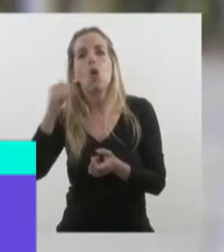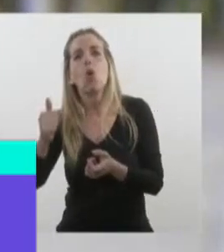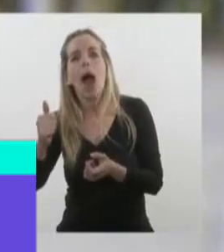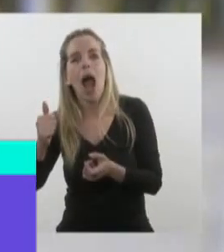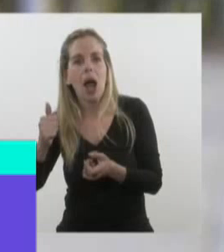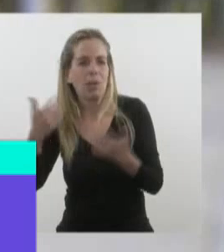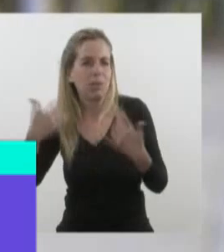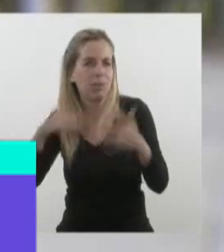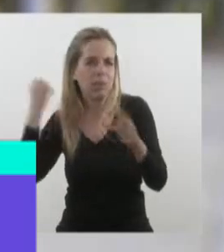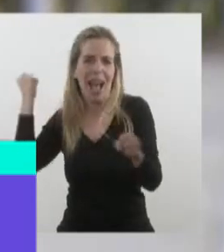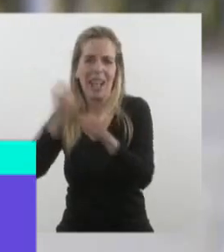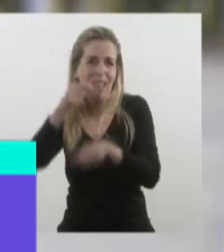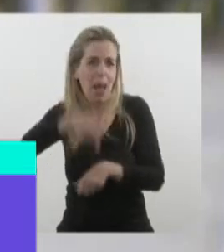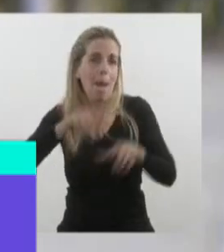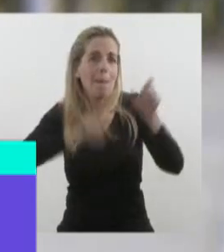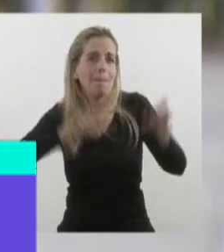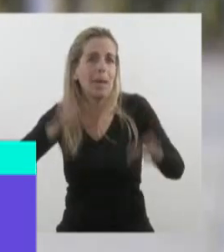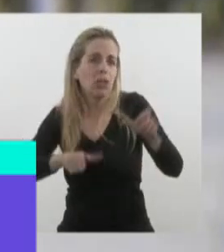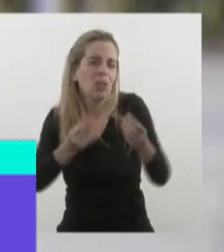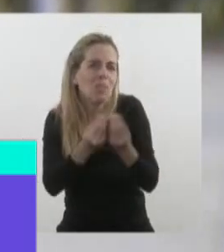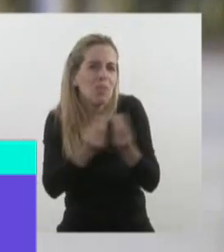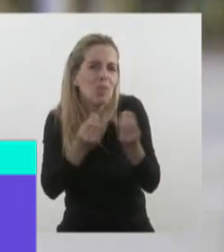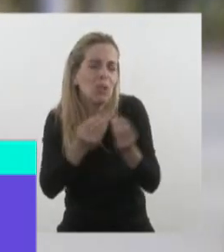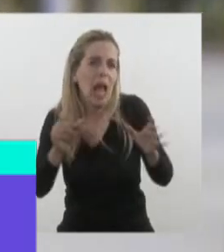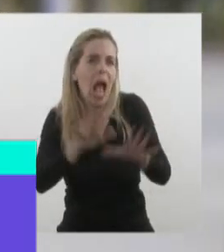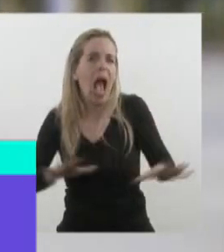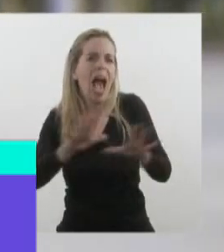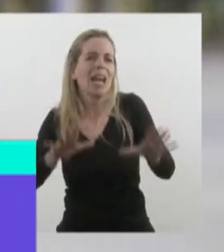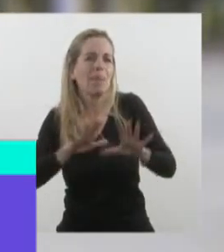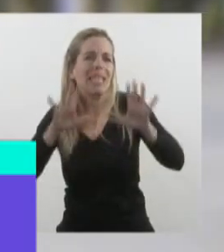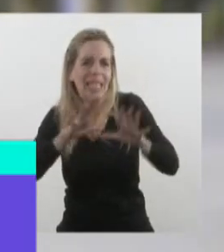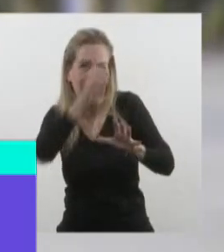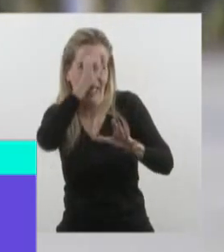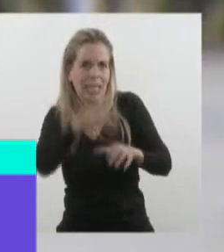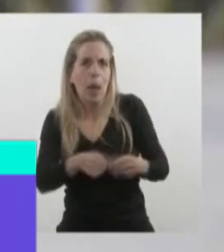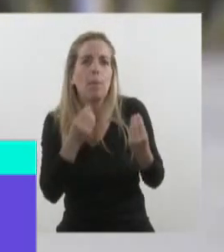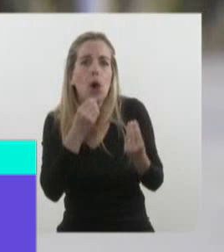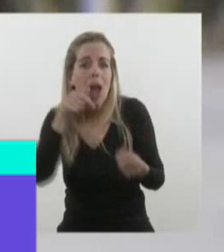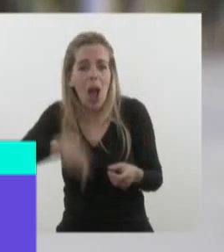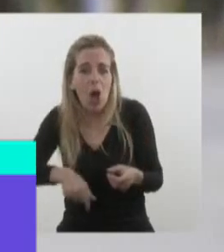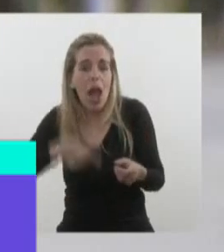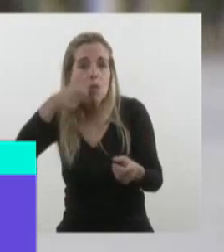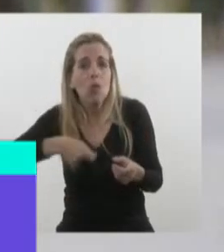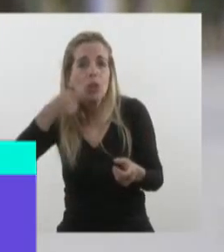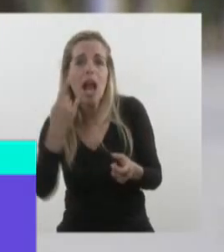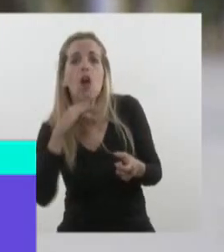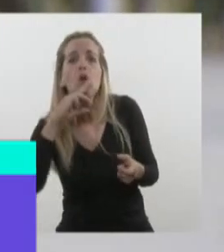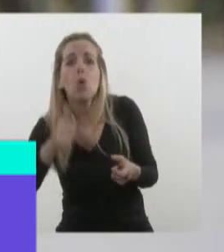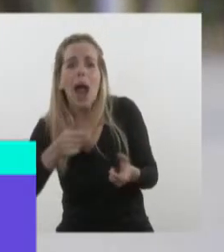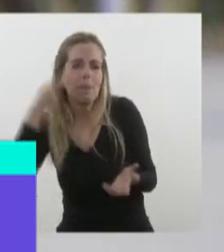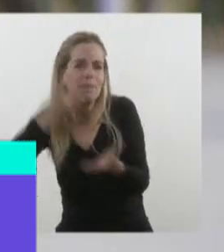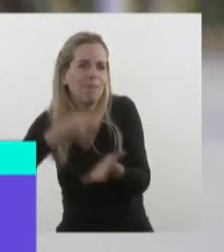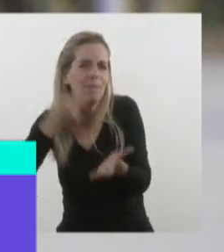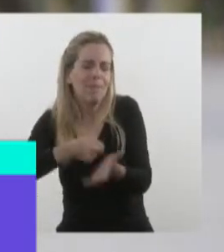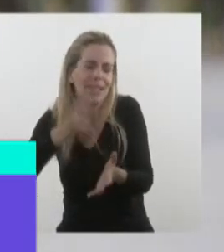lo que hicieron. Porque creyeron ellos que con el mercado privado iban a resolver esto. No, esto se